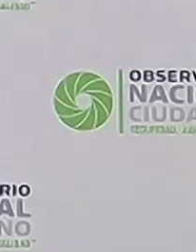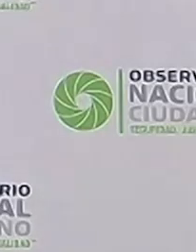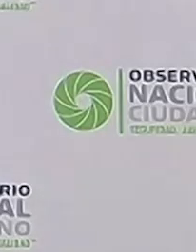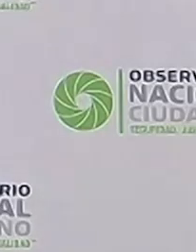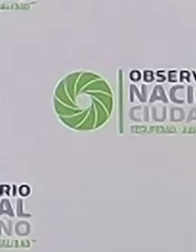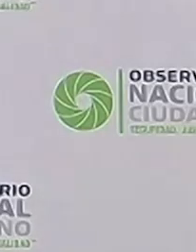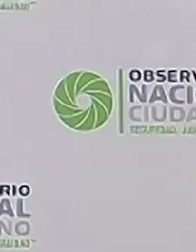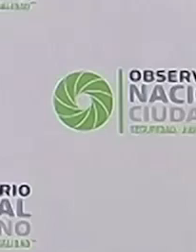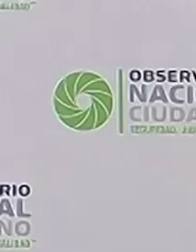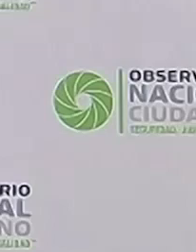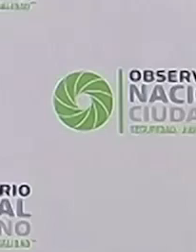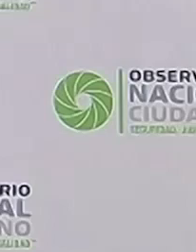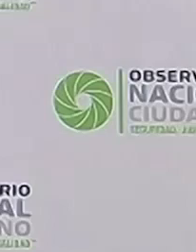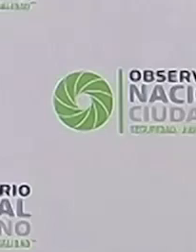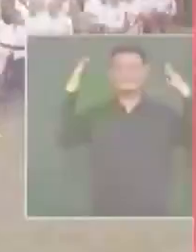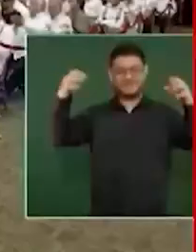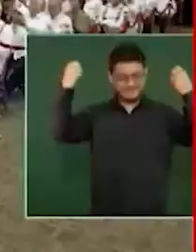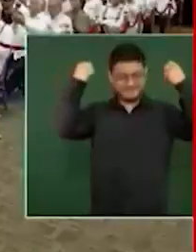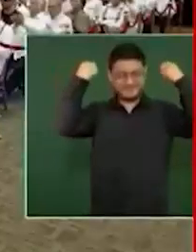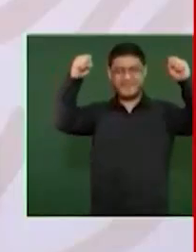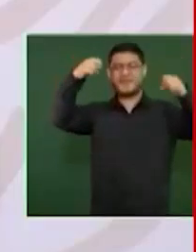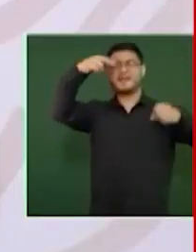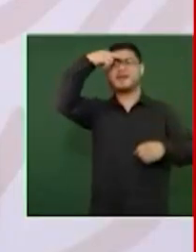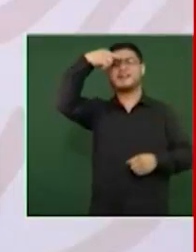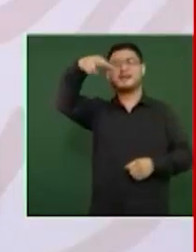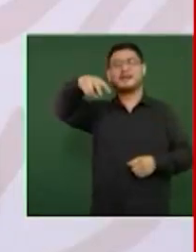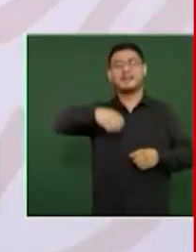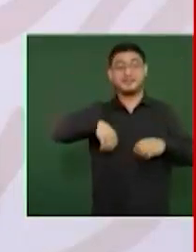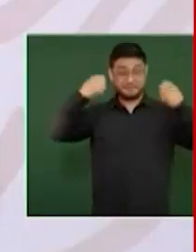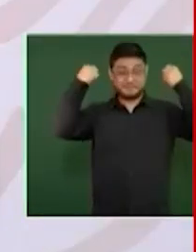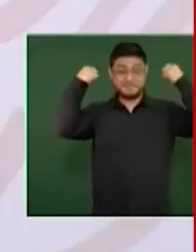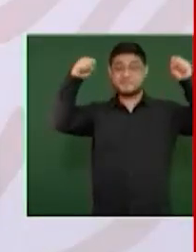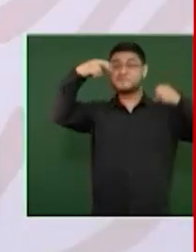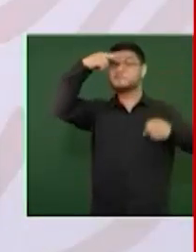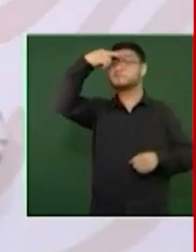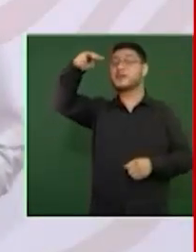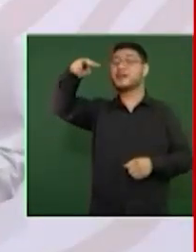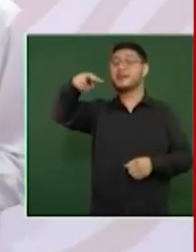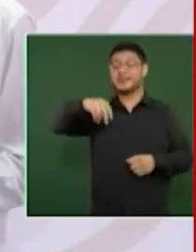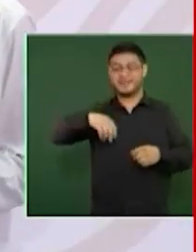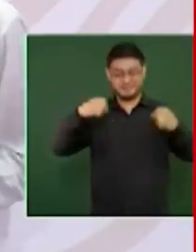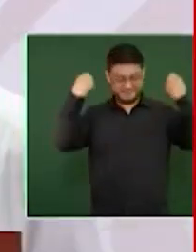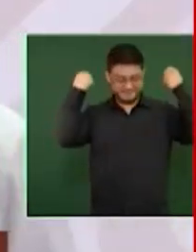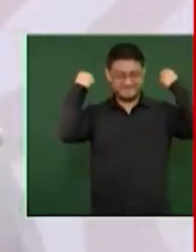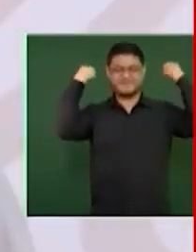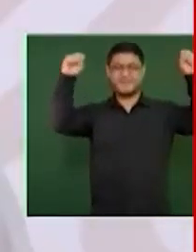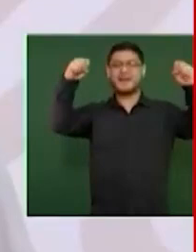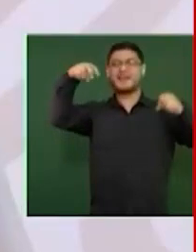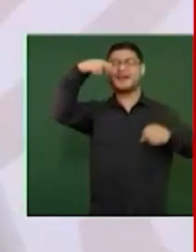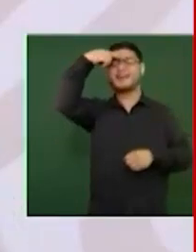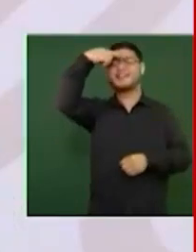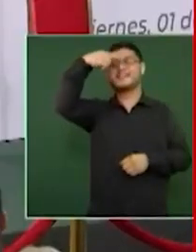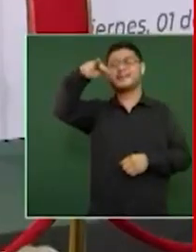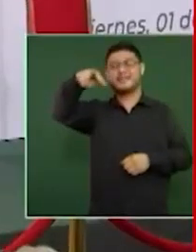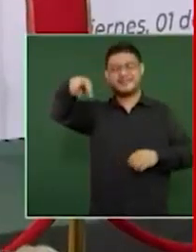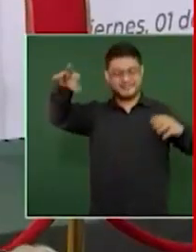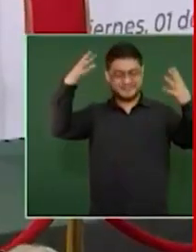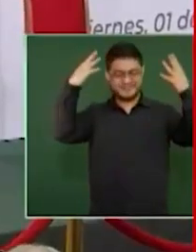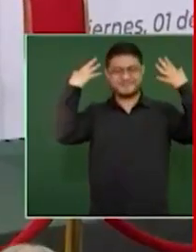del consumo de drogas. Le dedicó ahí sí apenas 3 segundos porque dijo, en cuanto al consumo de